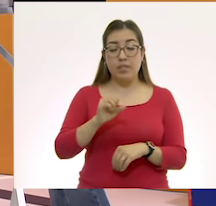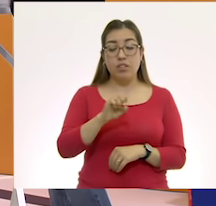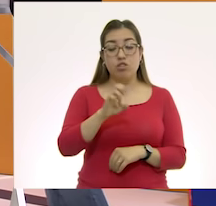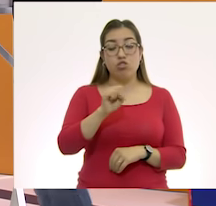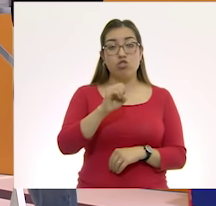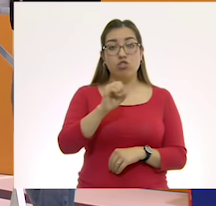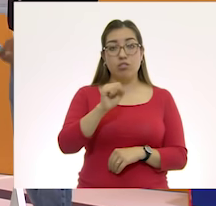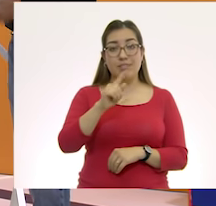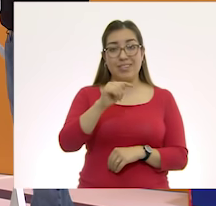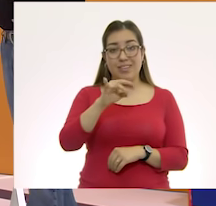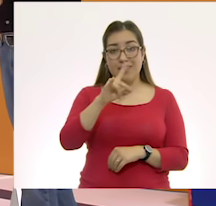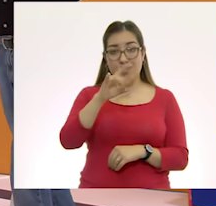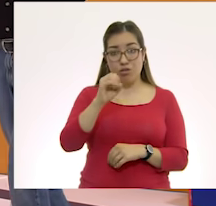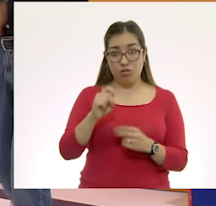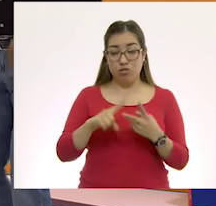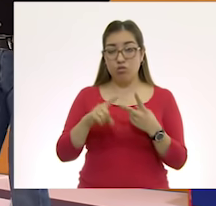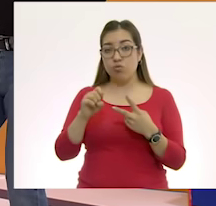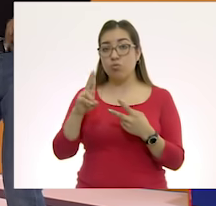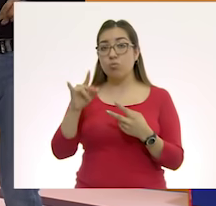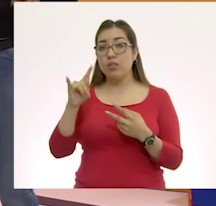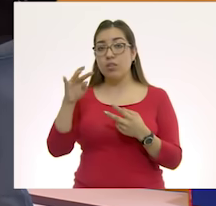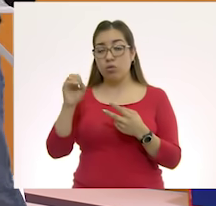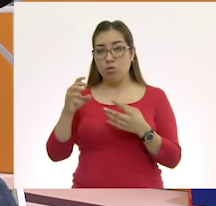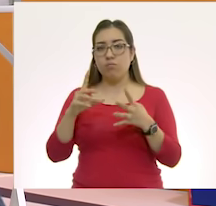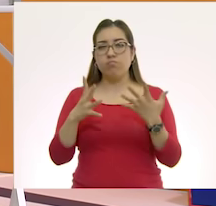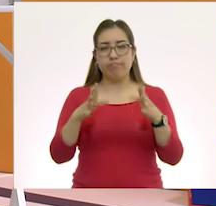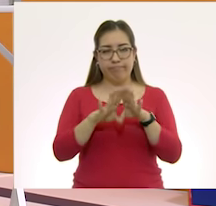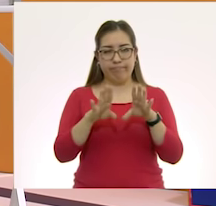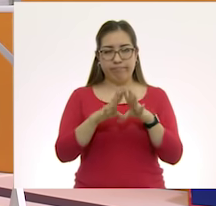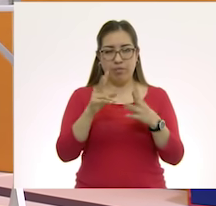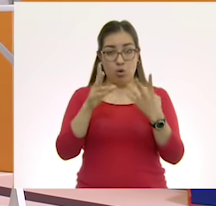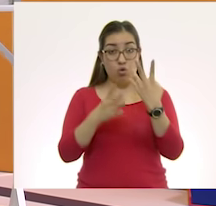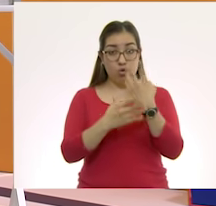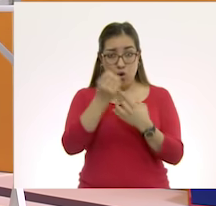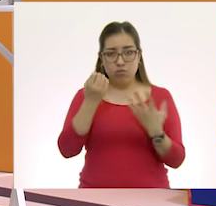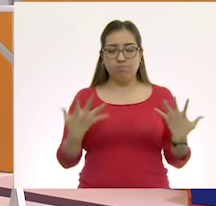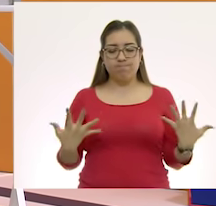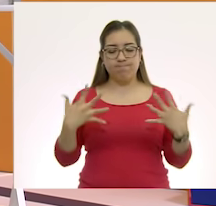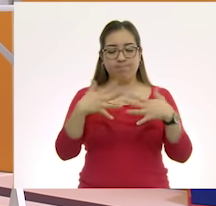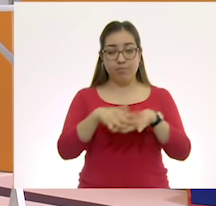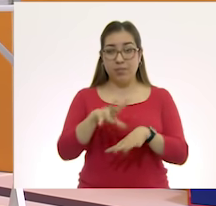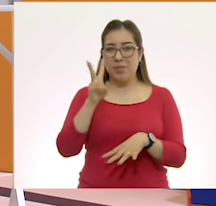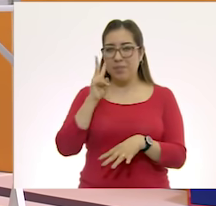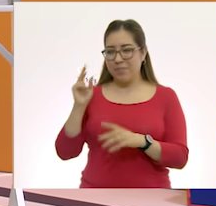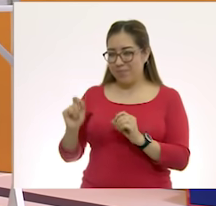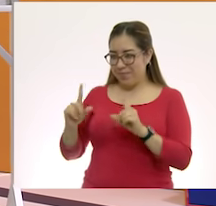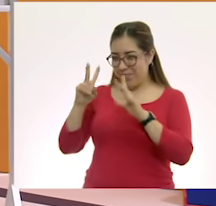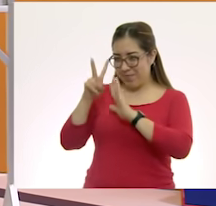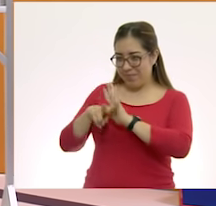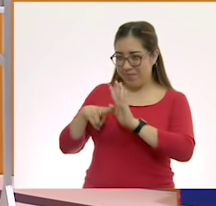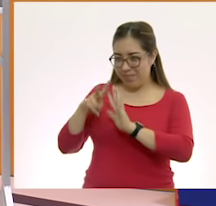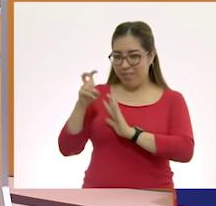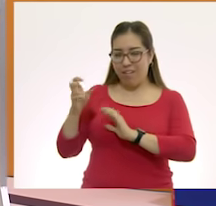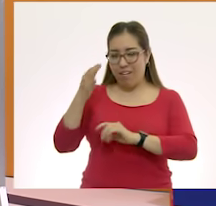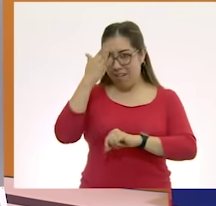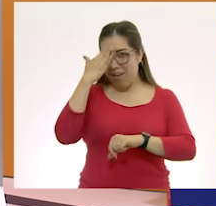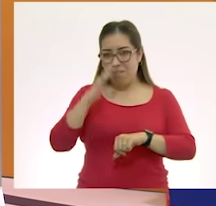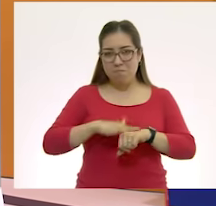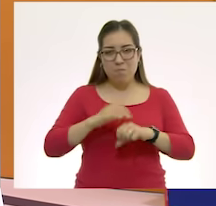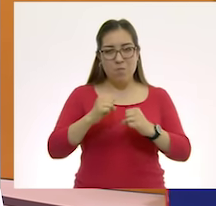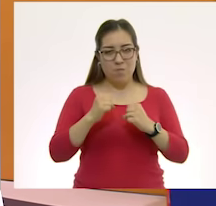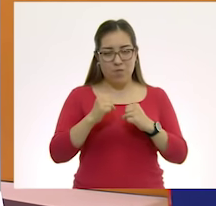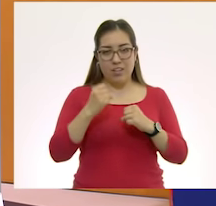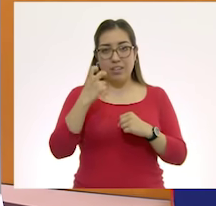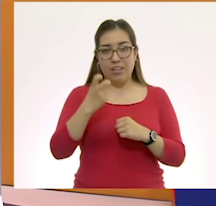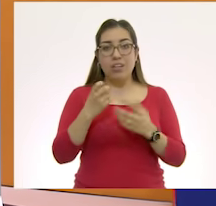sostenidos, luego lo súbito y luego lo intercalamos. Vimos un video que nos ayudó también a reforzar este aprendizaje. Y bueno, ¿qué